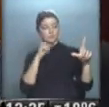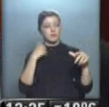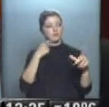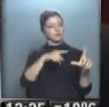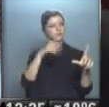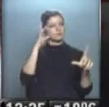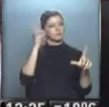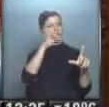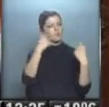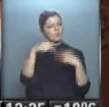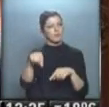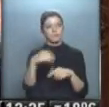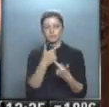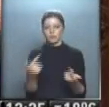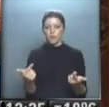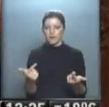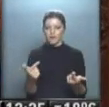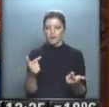pluralidad.